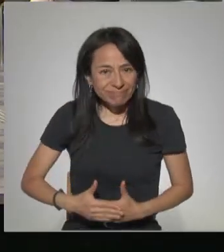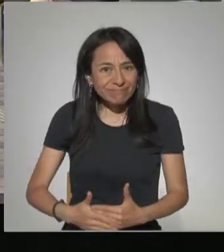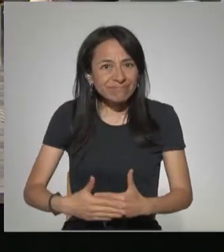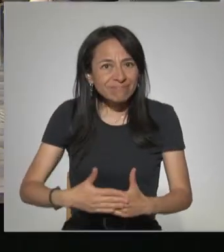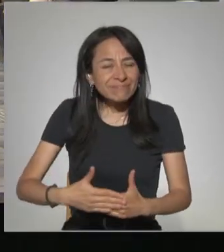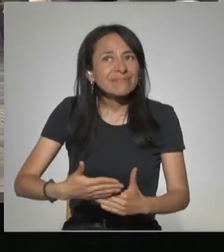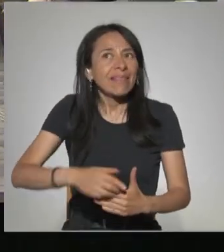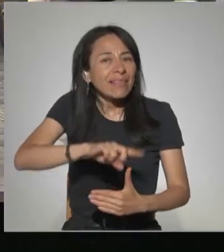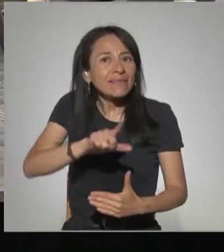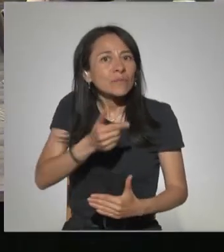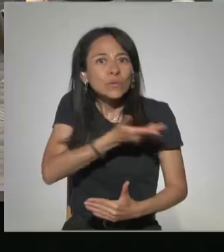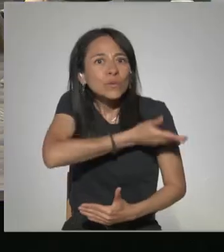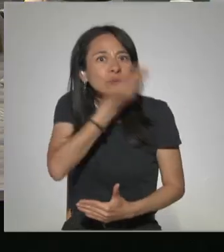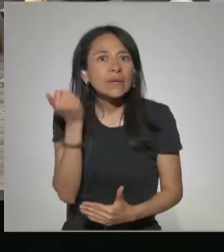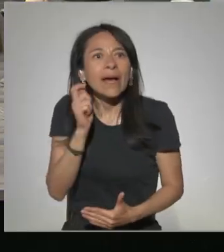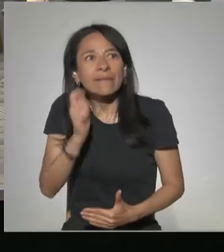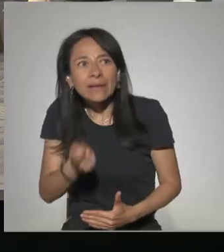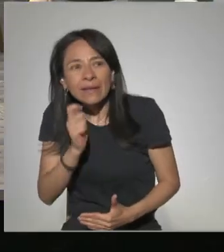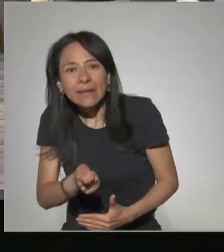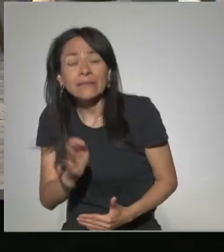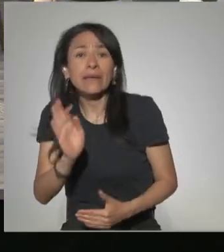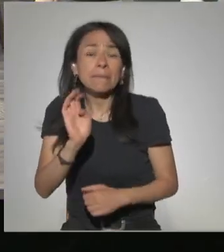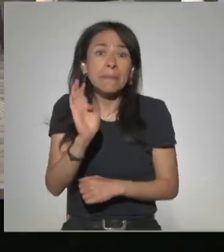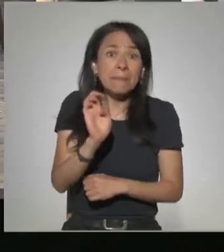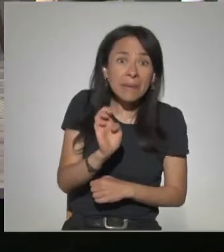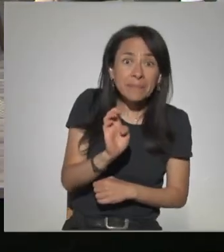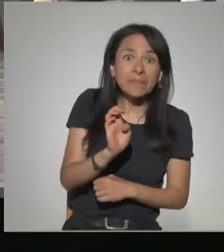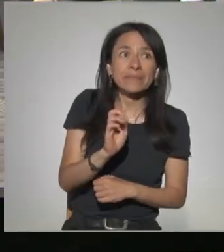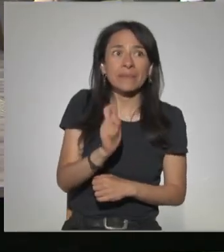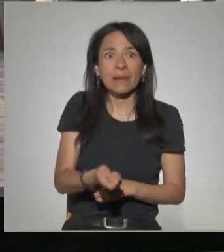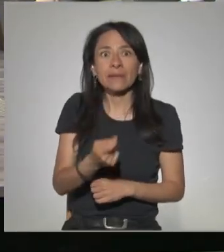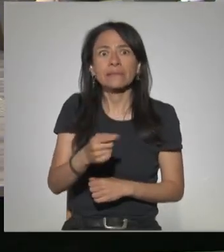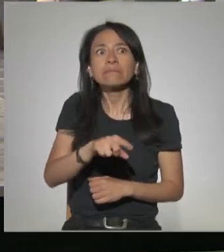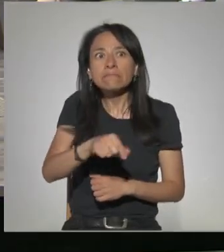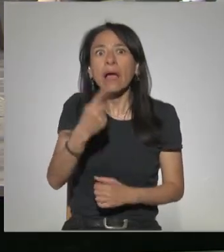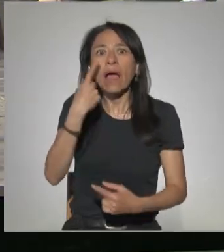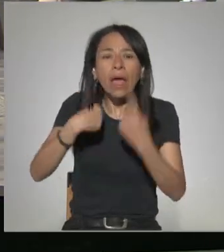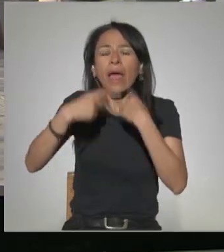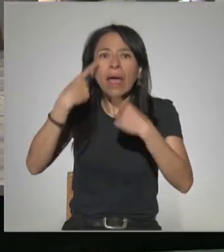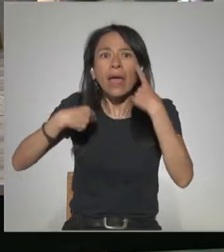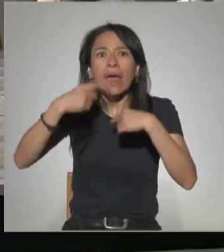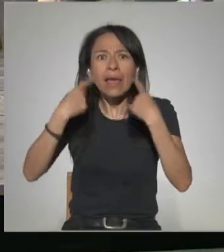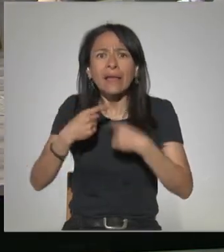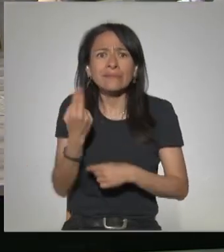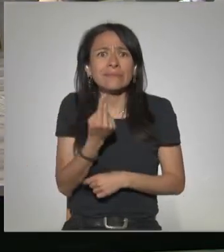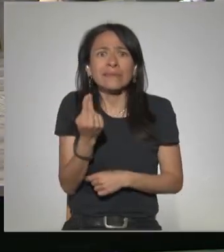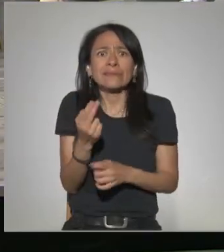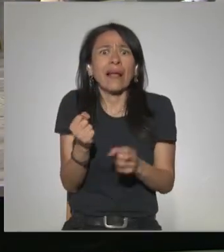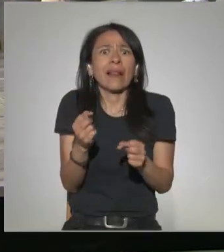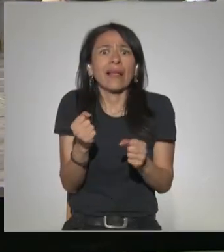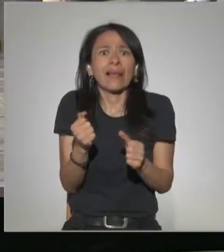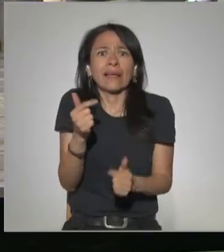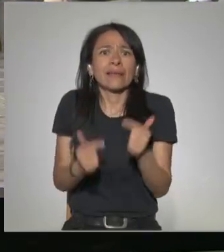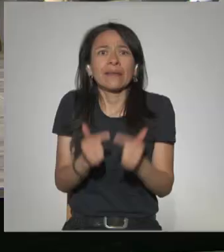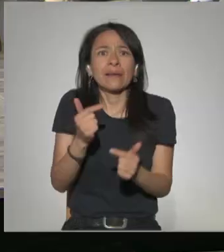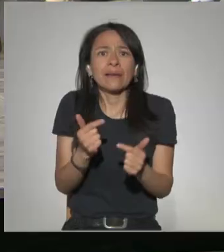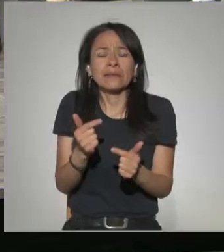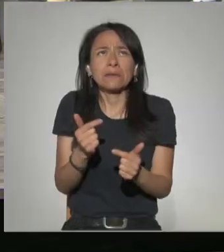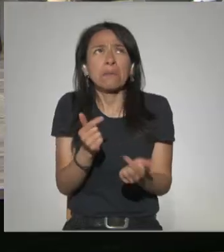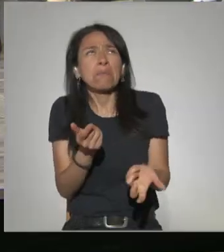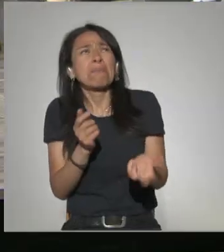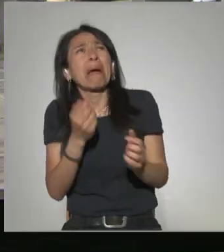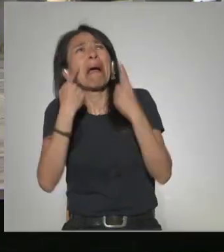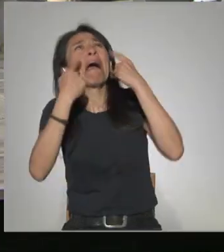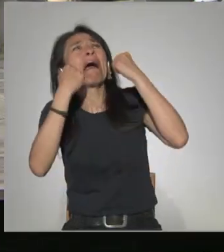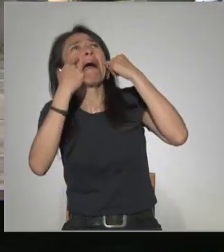del bebé, y bebé tenga que estar llorando continuamente porque requiere leche y no le hacen caso, como esta parte que decían las abuelitas, como